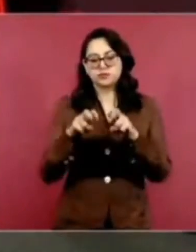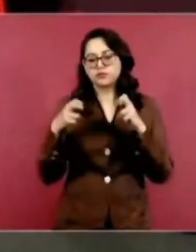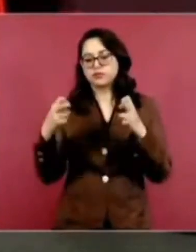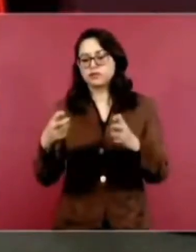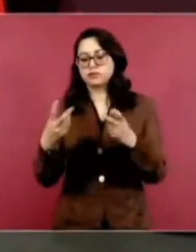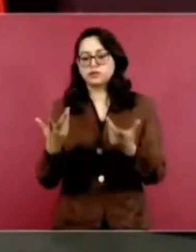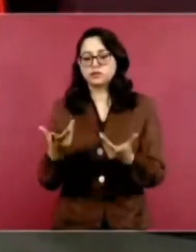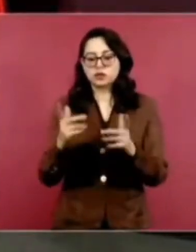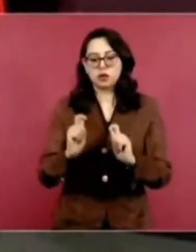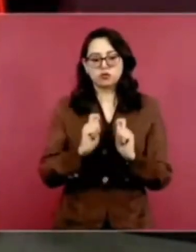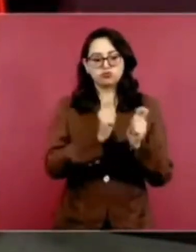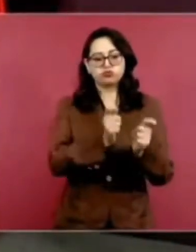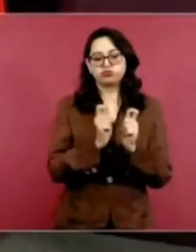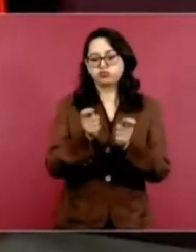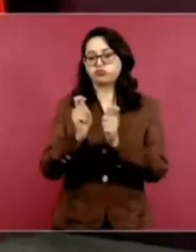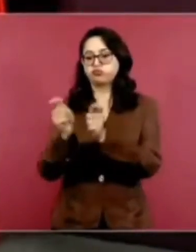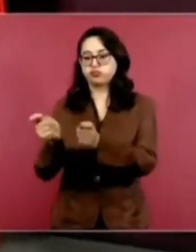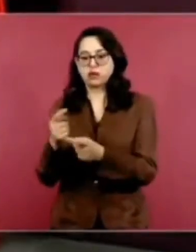para ser